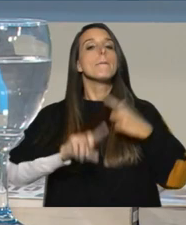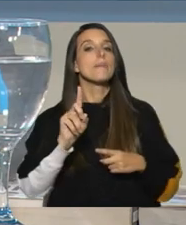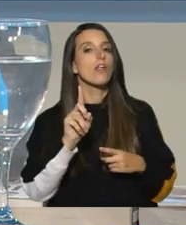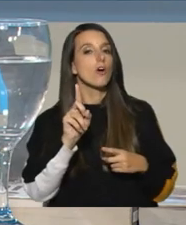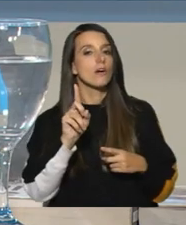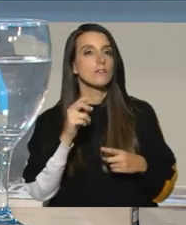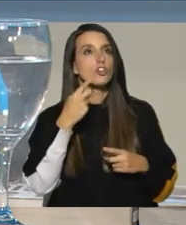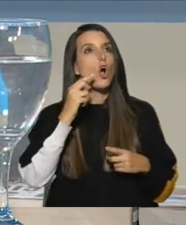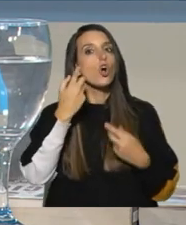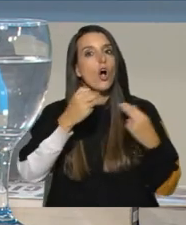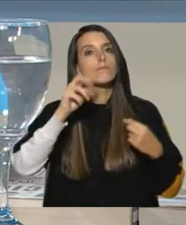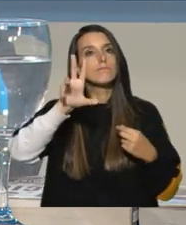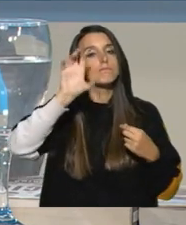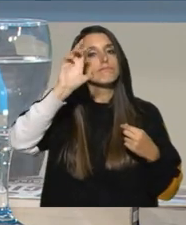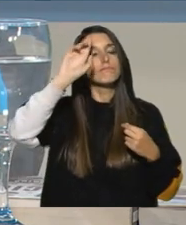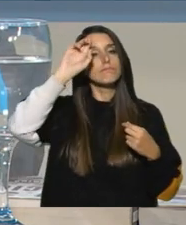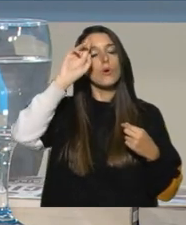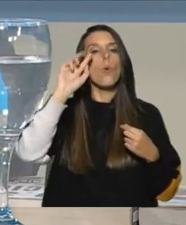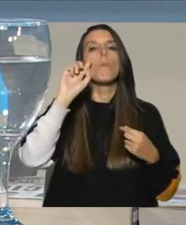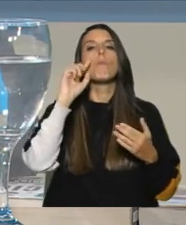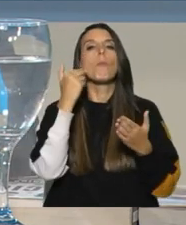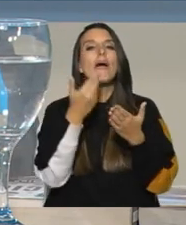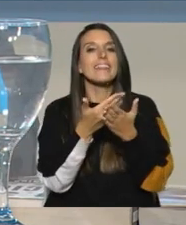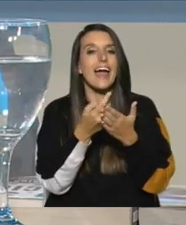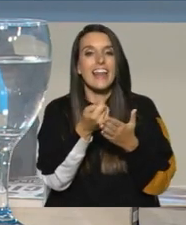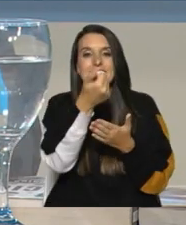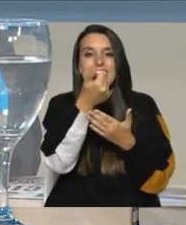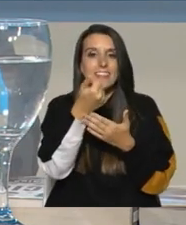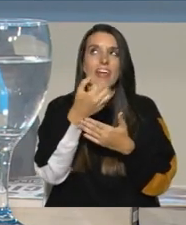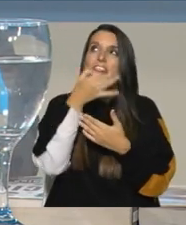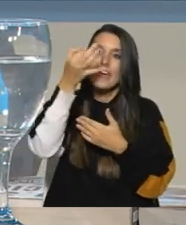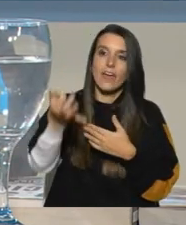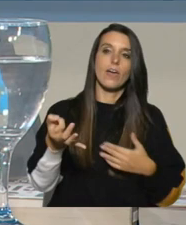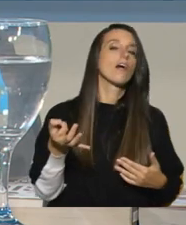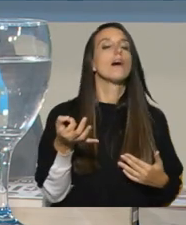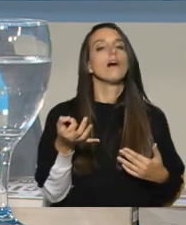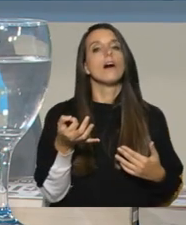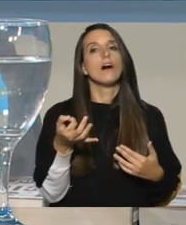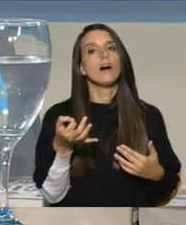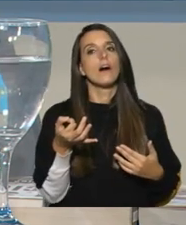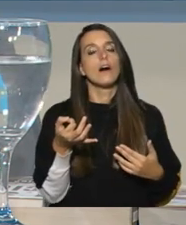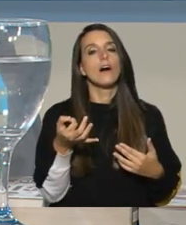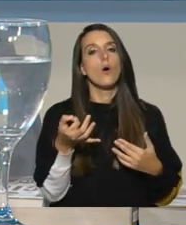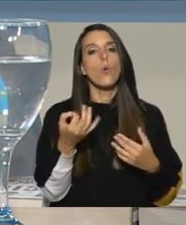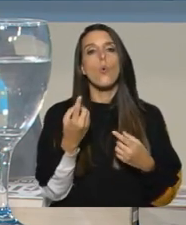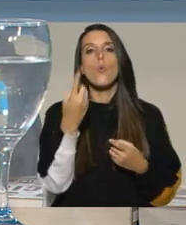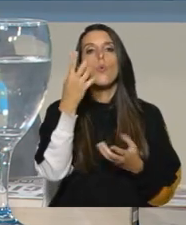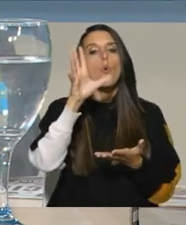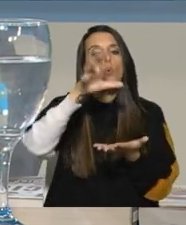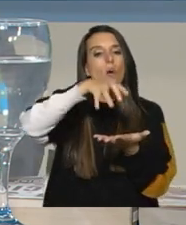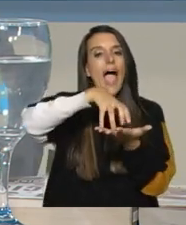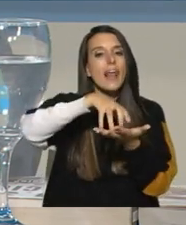recordatorios, una de las propuestas que acabo de hacer es justamente hacer un gran sitio de la memoria